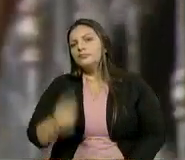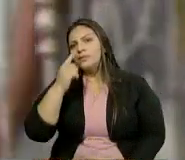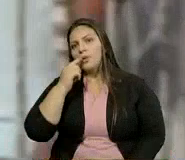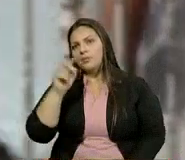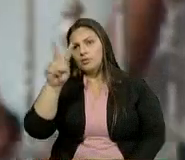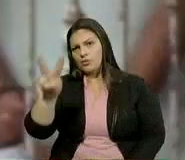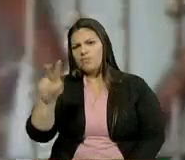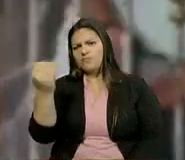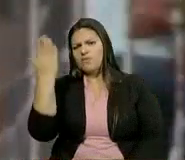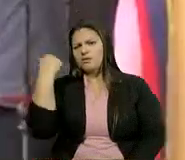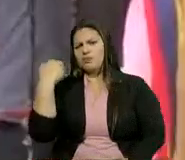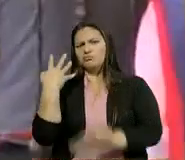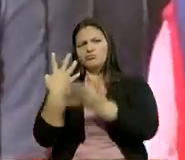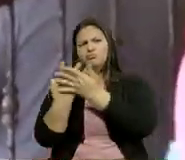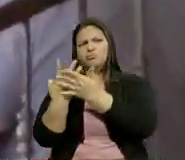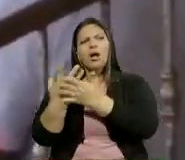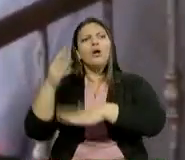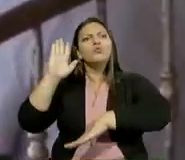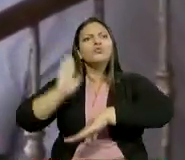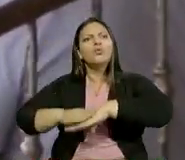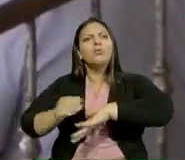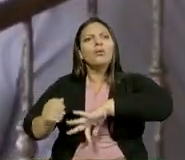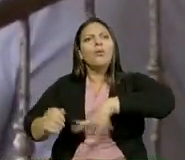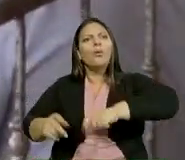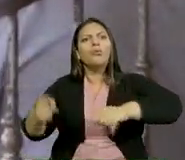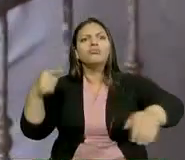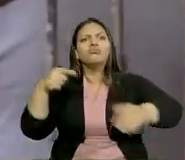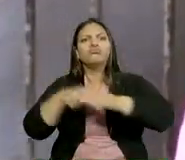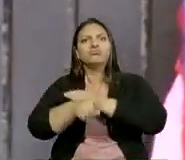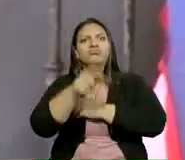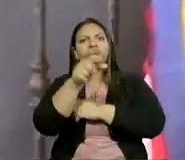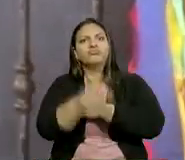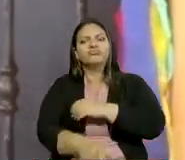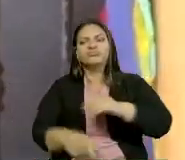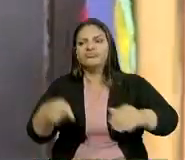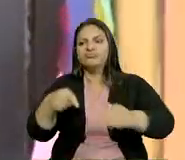y asesinato en el 2016. Informó desde la ciudad de Cuenca, Francisco Ramírez.